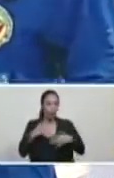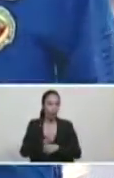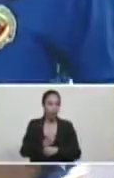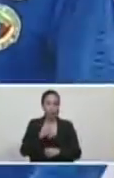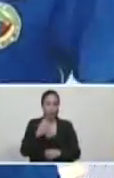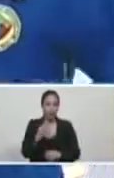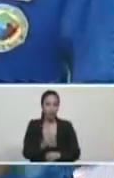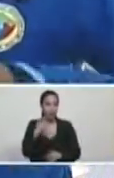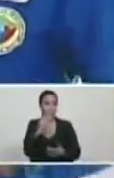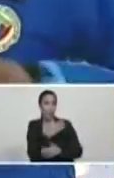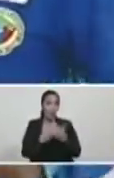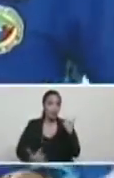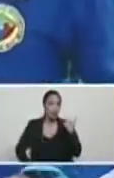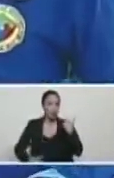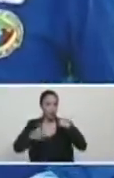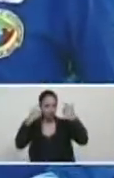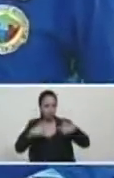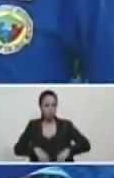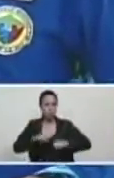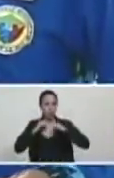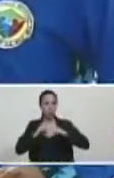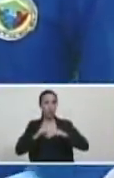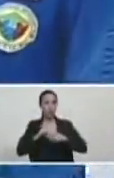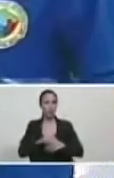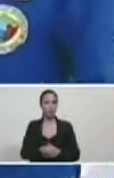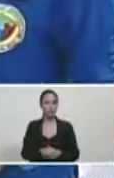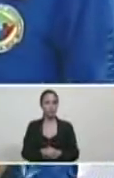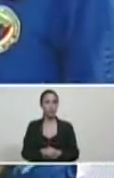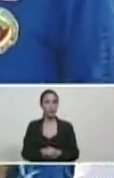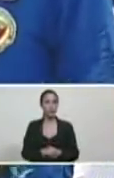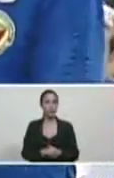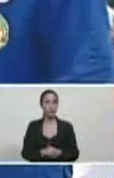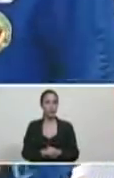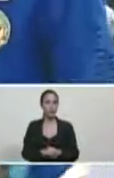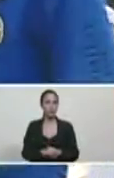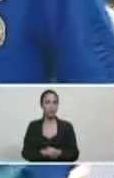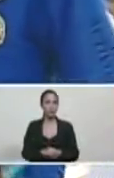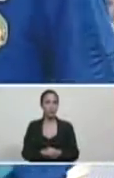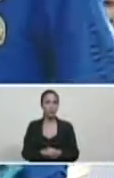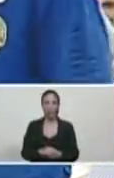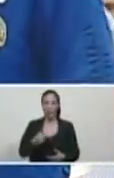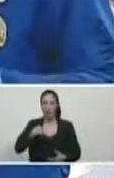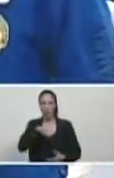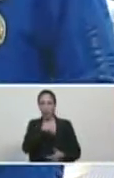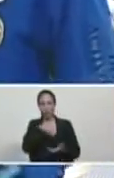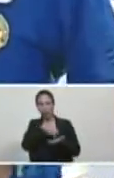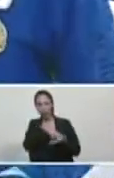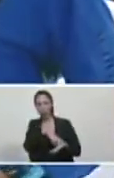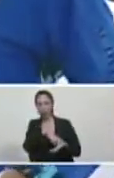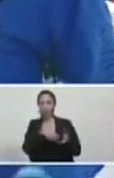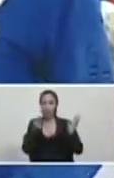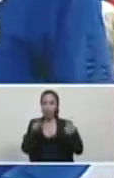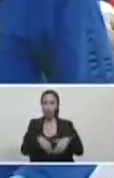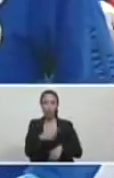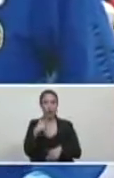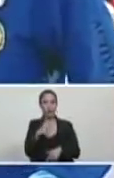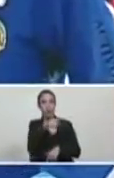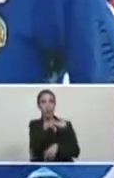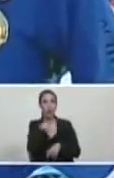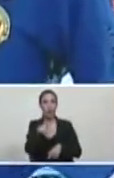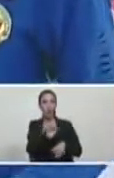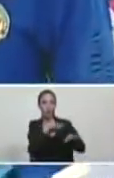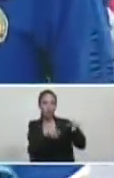un presidente bien plantado, porque nosotros no nos dejamos arrodillar ante el imperio, ellos y sus